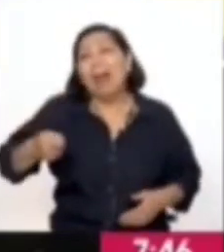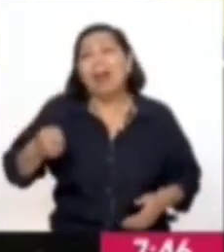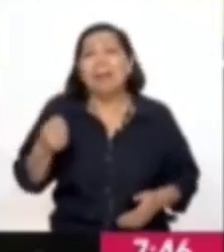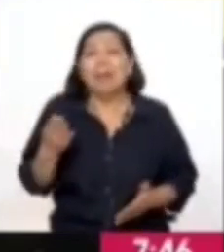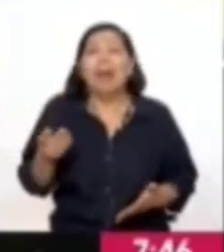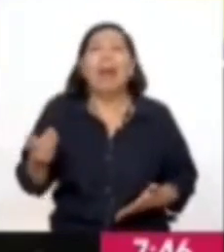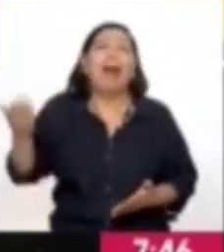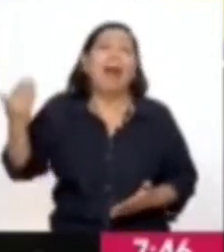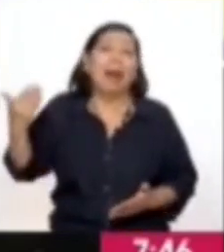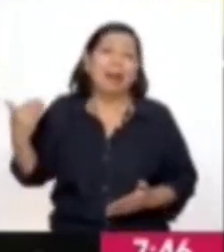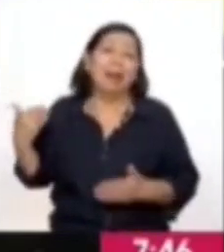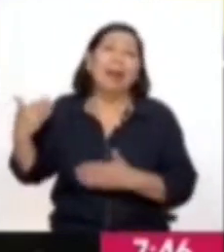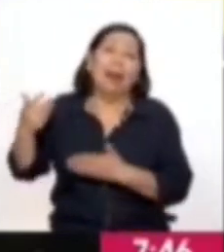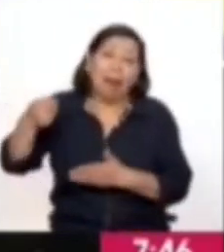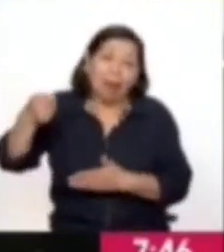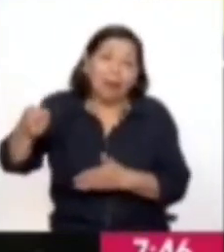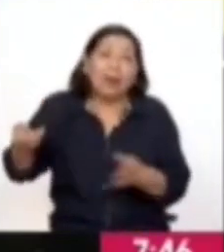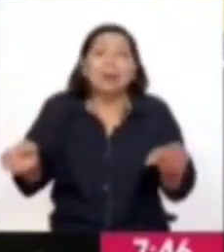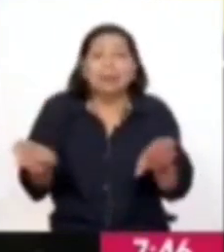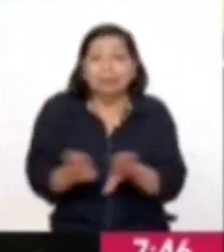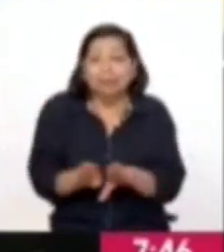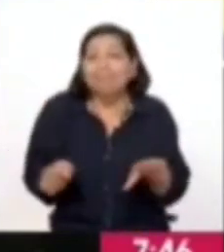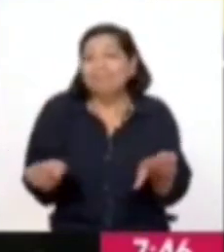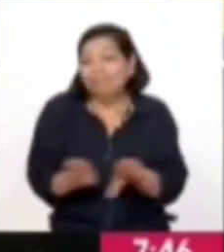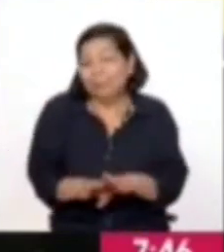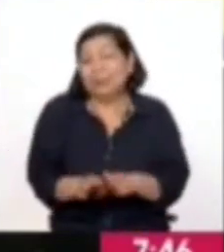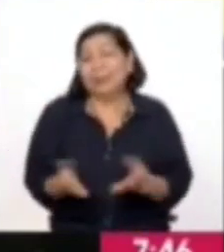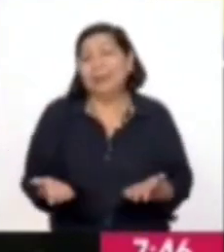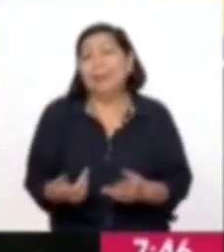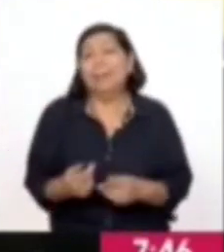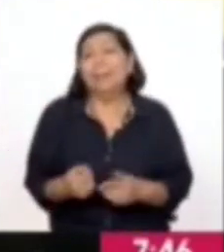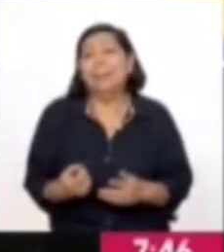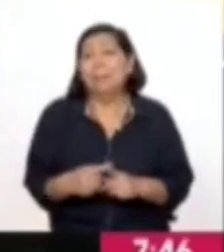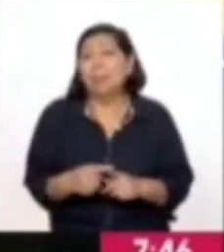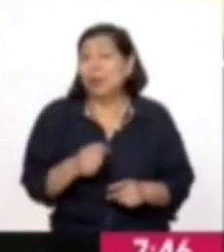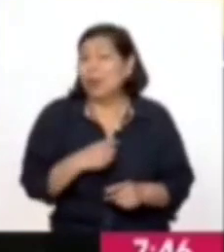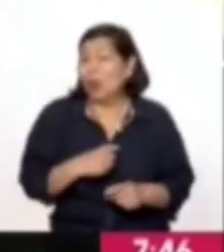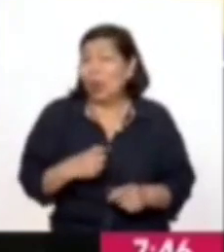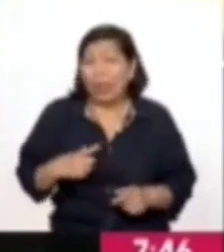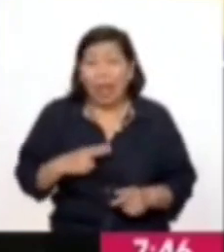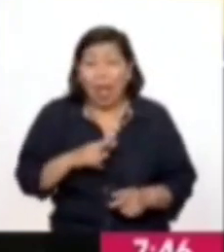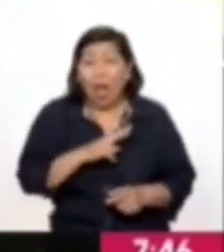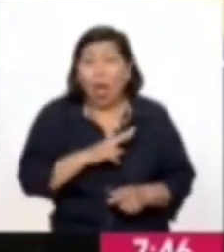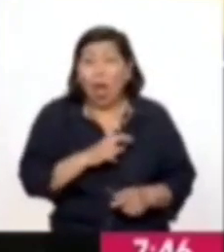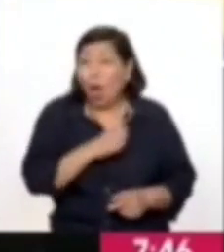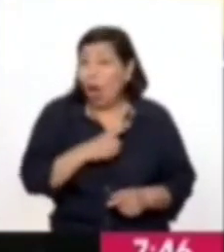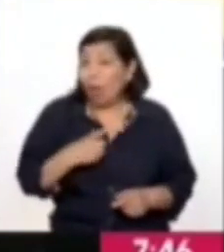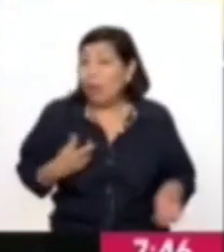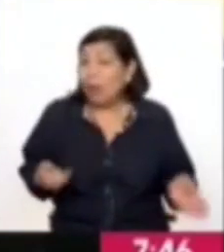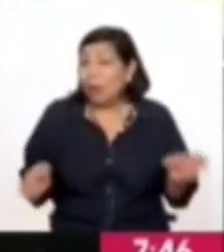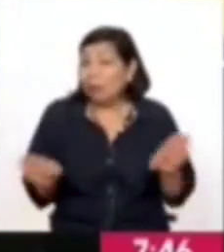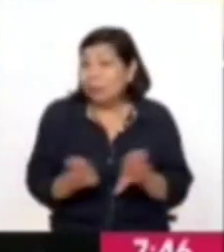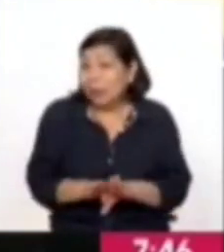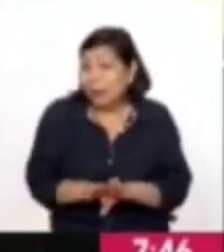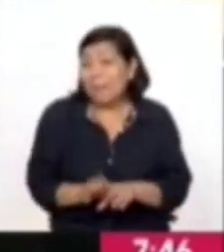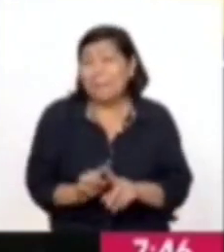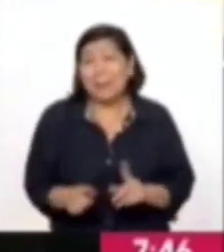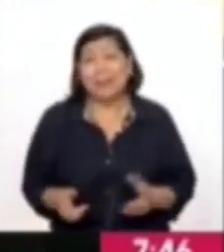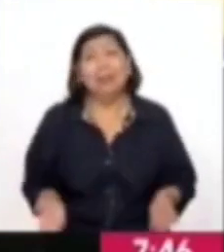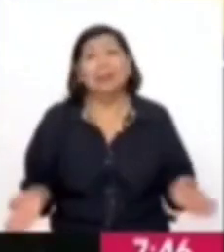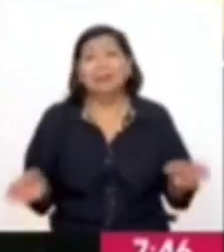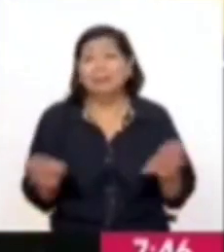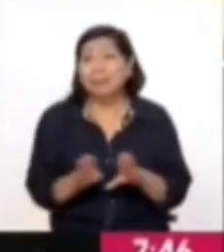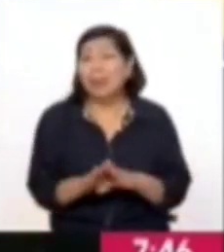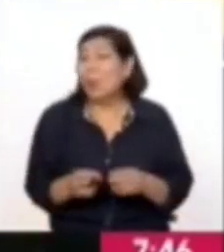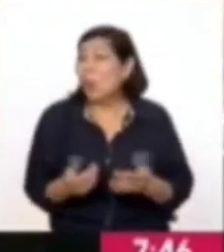se viene arrastrando. Han cerrado en el tema hotelero. Te digo que hay un 13% de Claro. establecimientos cerrados. Han tenido